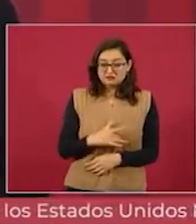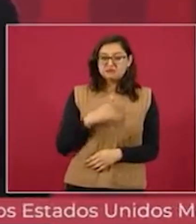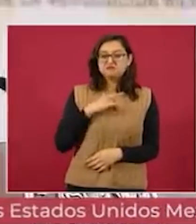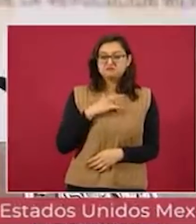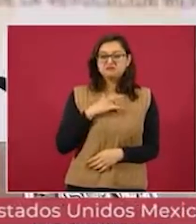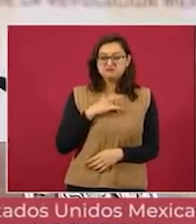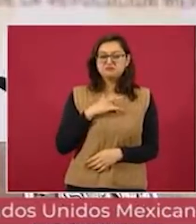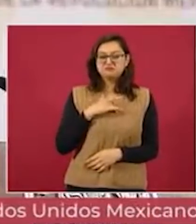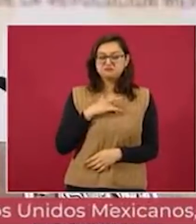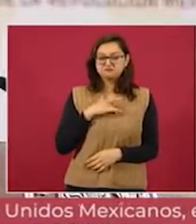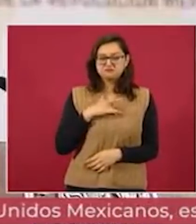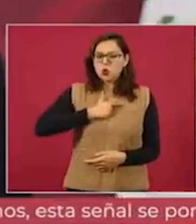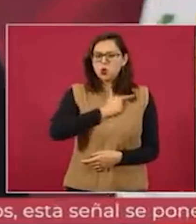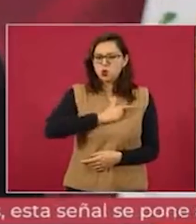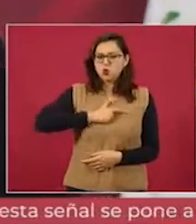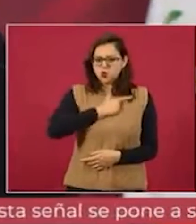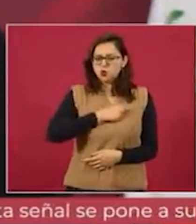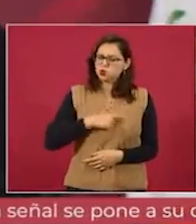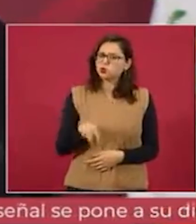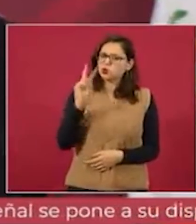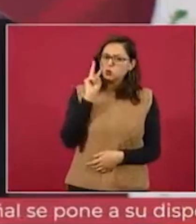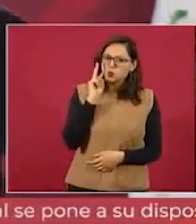de que echaron a andar